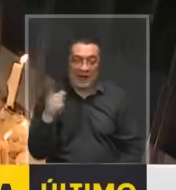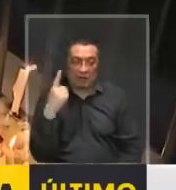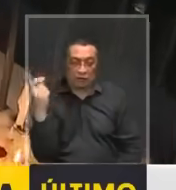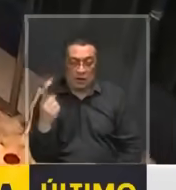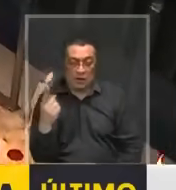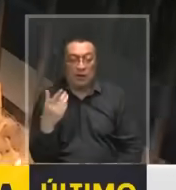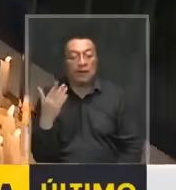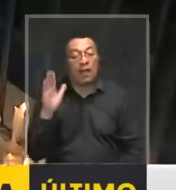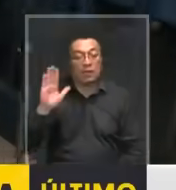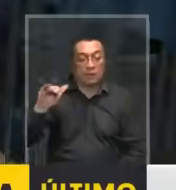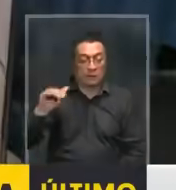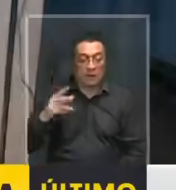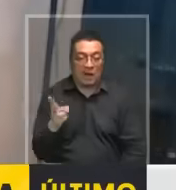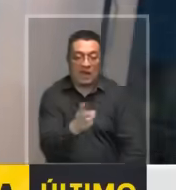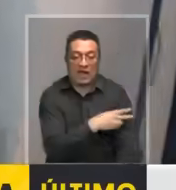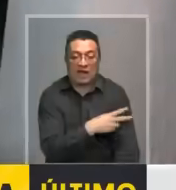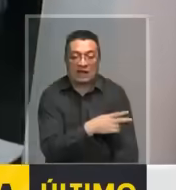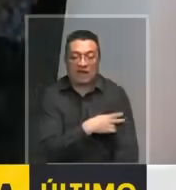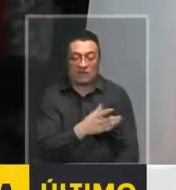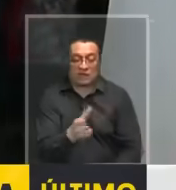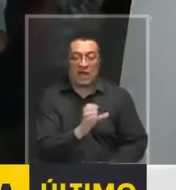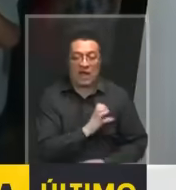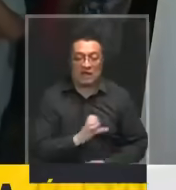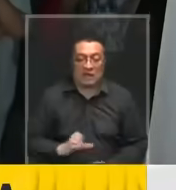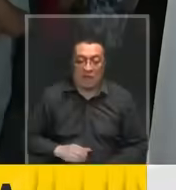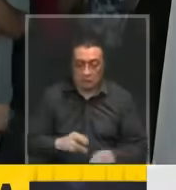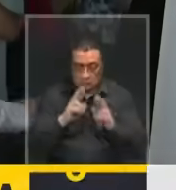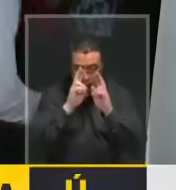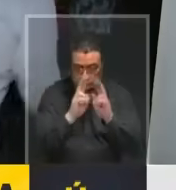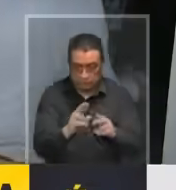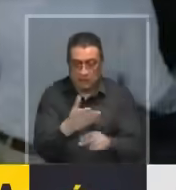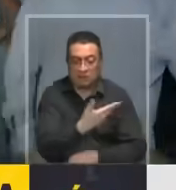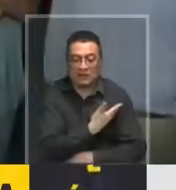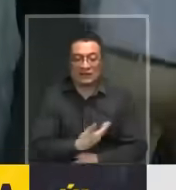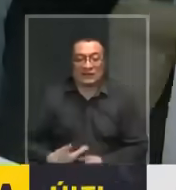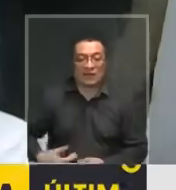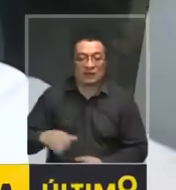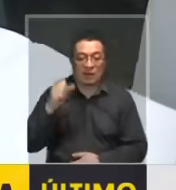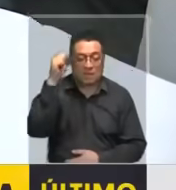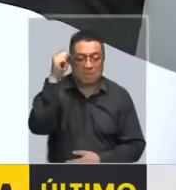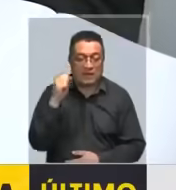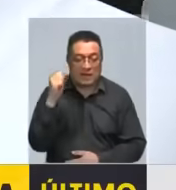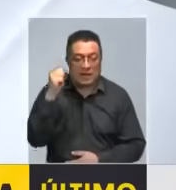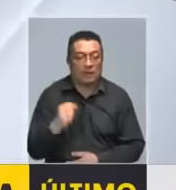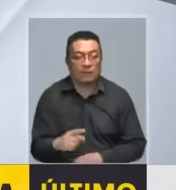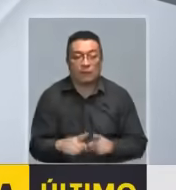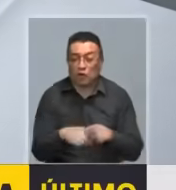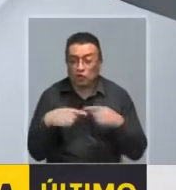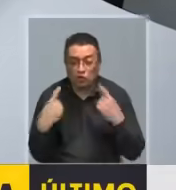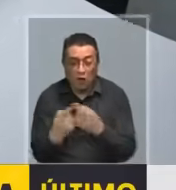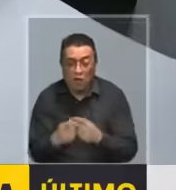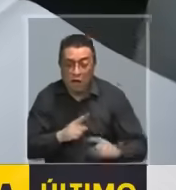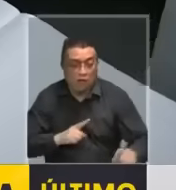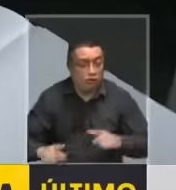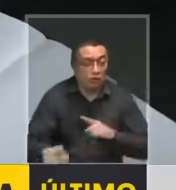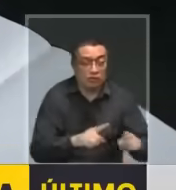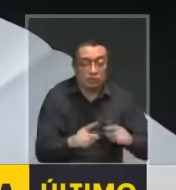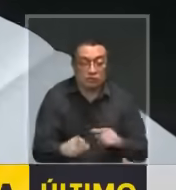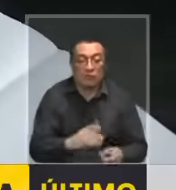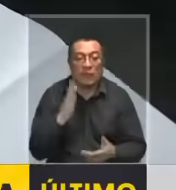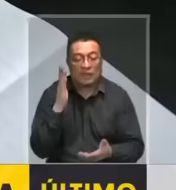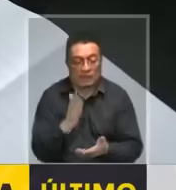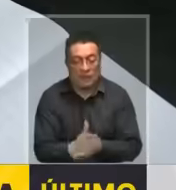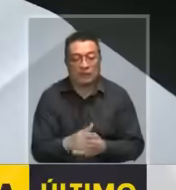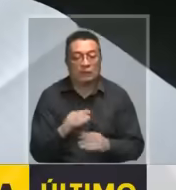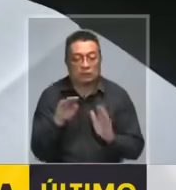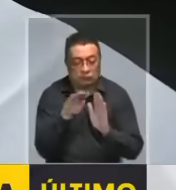despedida como jefe de Estado que se le va a rendir al presidente Sebastián Piñera. Bueno, todas esas coordinaciones tendrá que hacerlo de acuerdo al protocolo